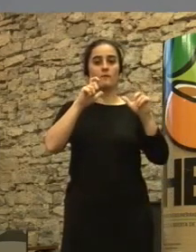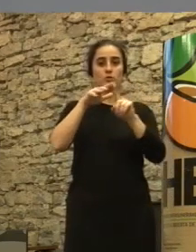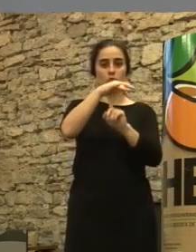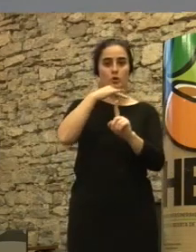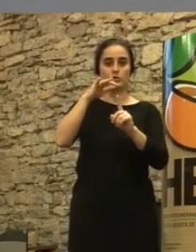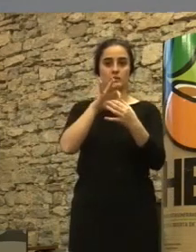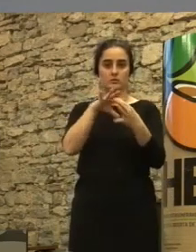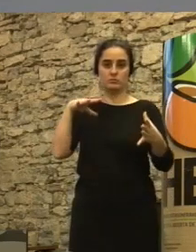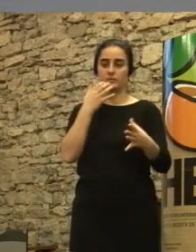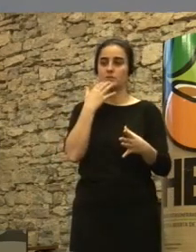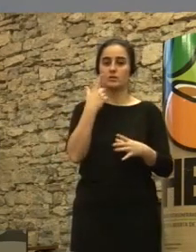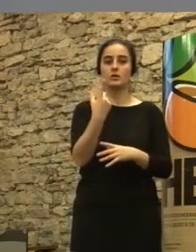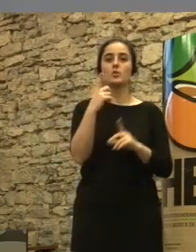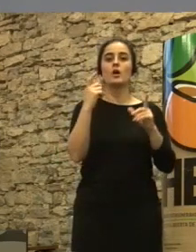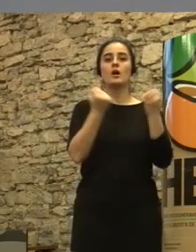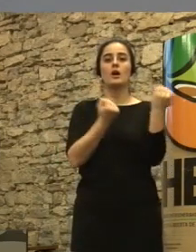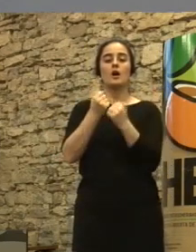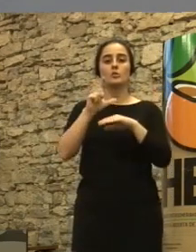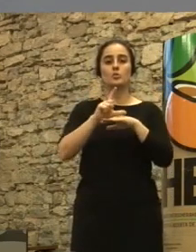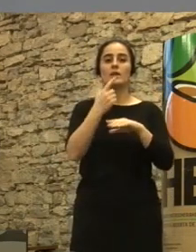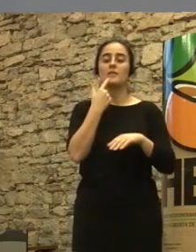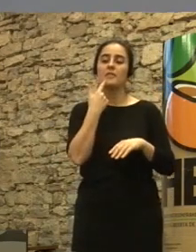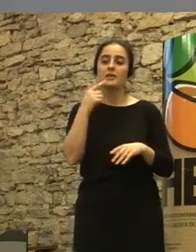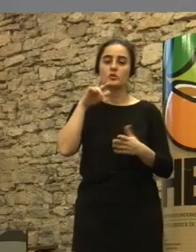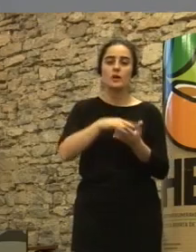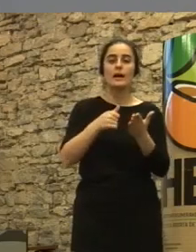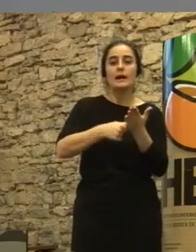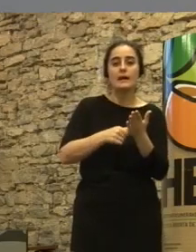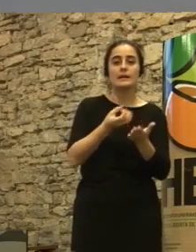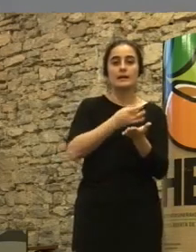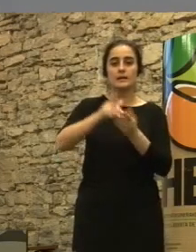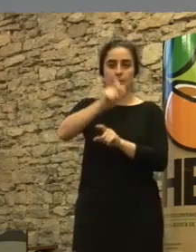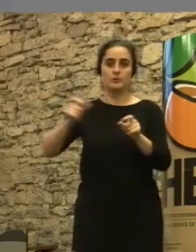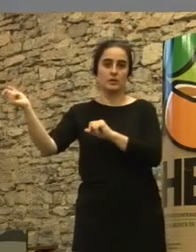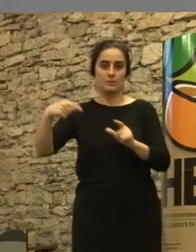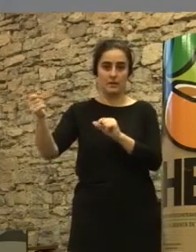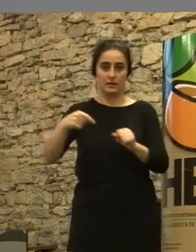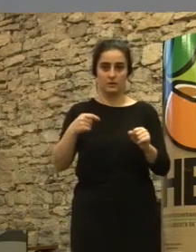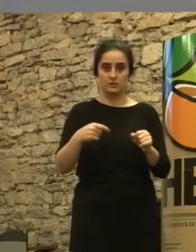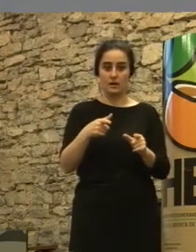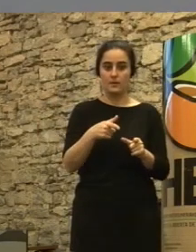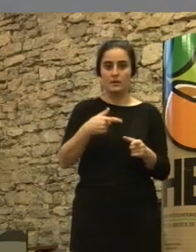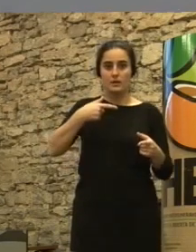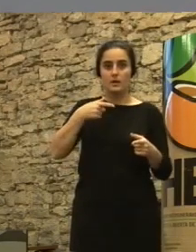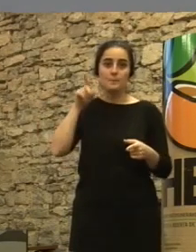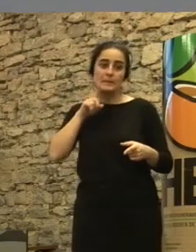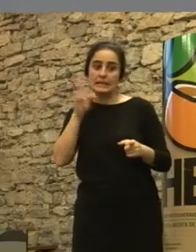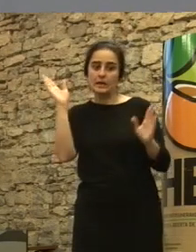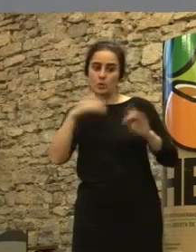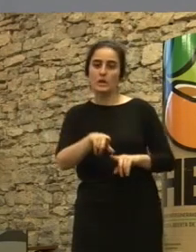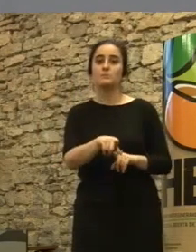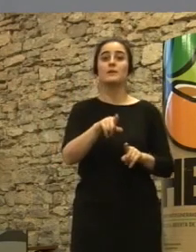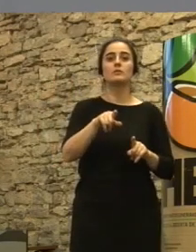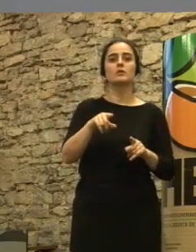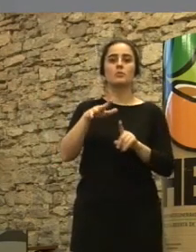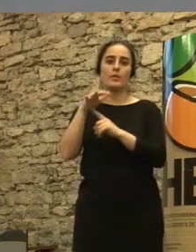autoescuela que dice que el carnet es gratis para los migrantes, no sé qué, junto con un texto que te dice no sé cuándo, es una cosa que no es mentira, pero que está sacada fuera de contexto. Esto fue un